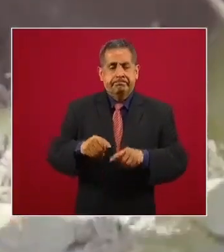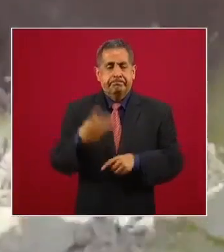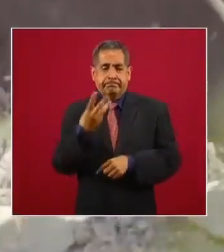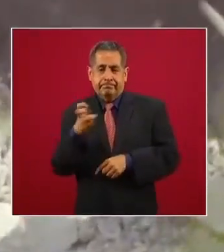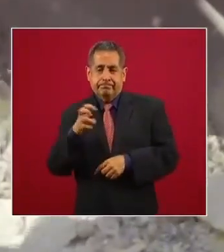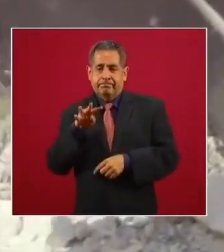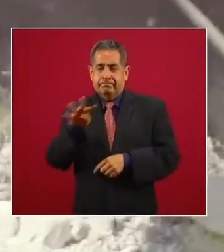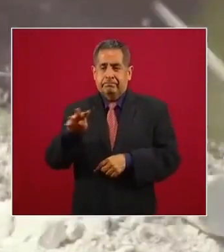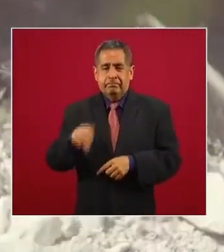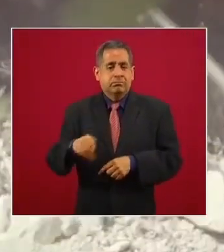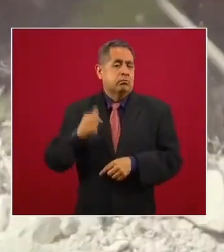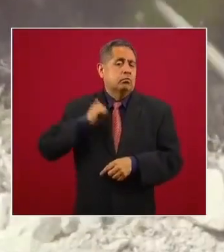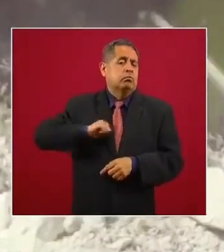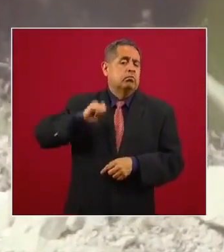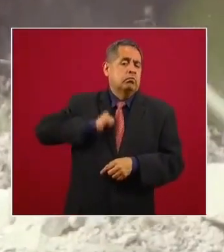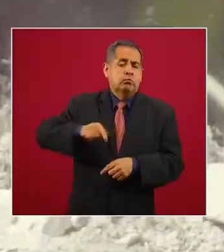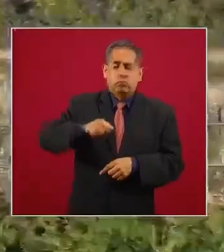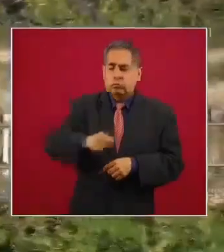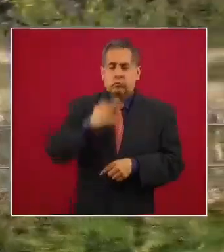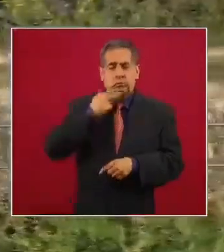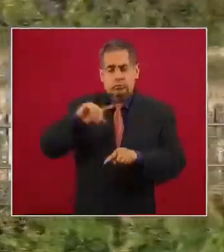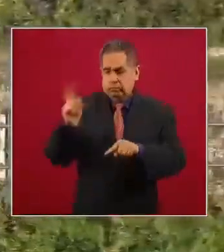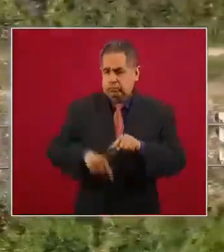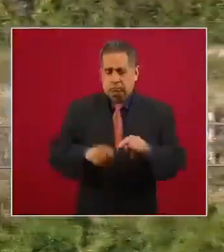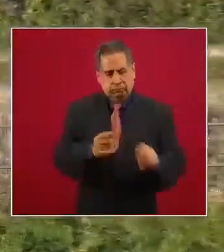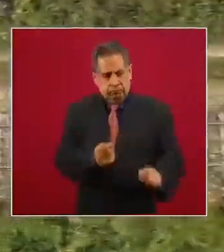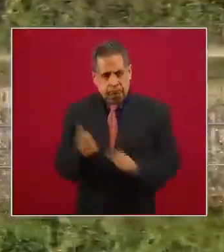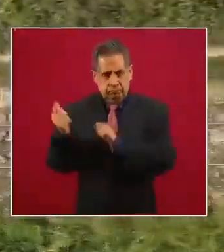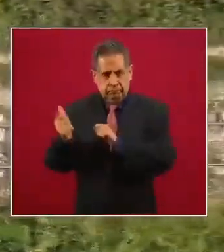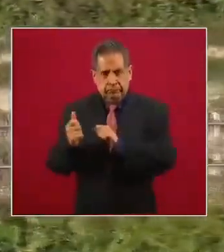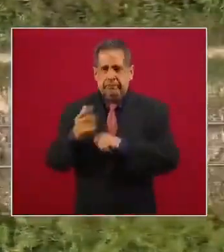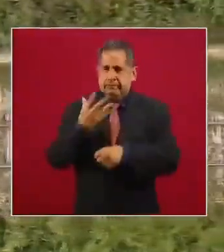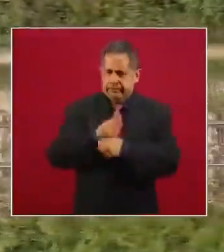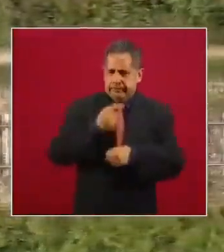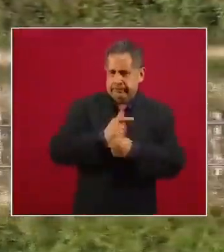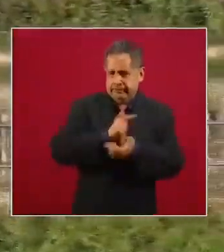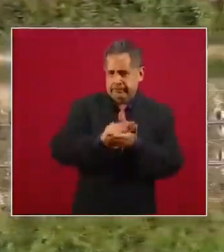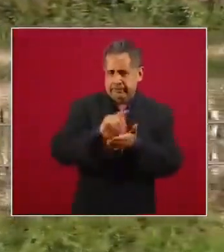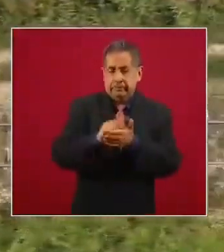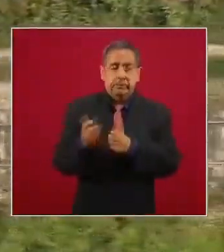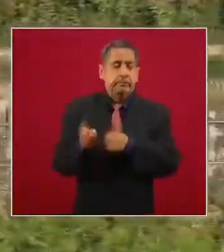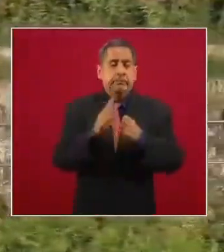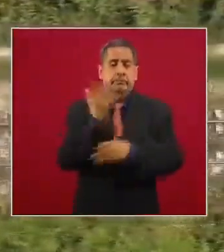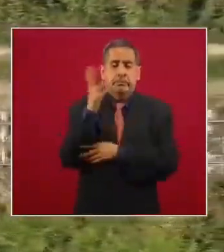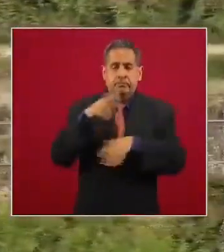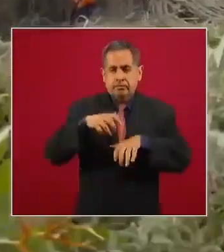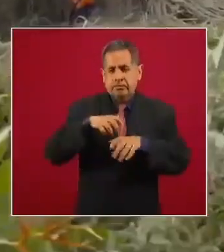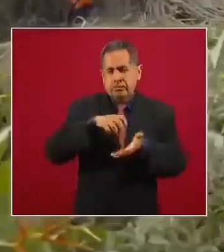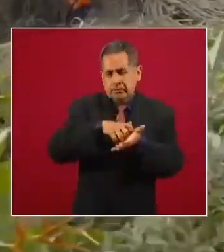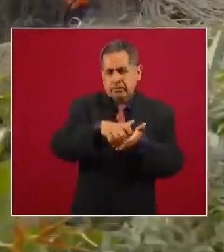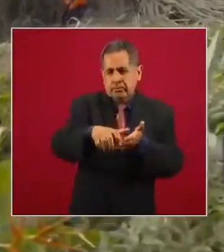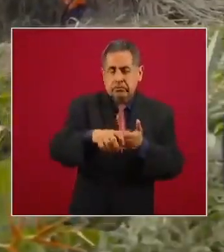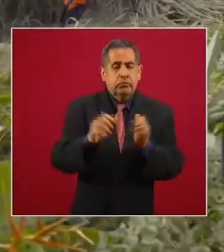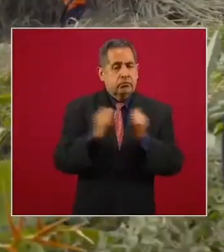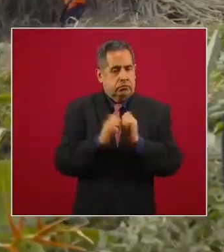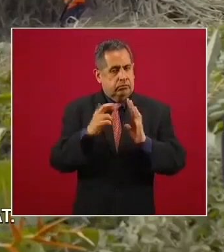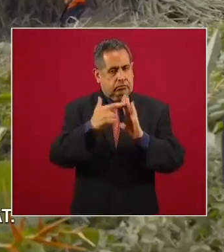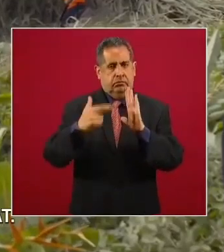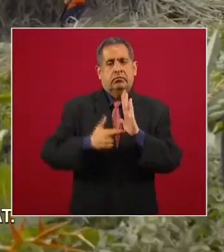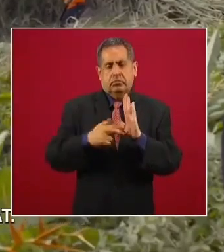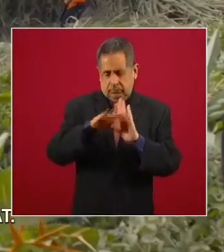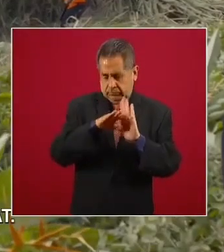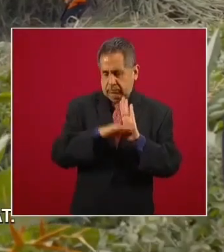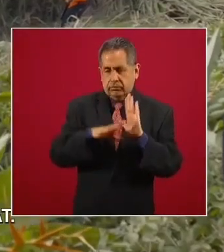319 kilómetros de vías férreas. Los trabajos de despalme y limpieza de vegetación secundaria se hacen con apego a las mejores